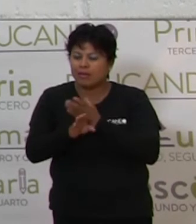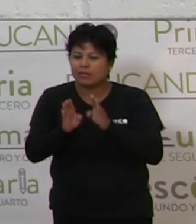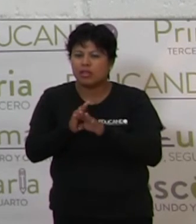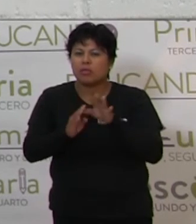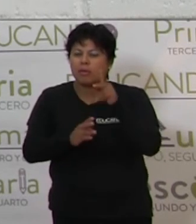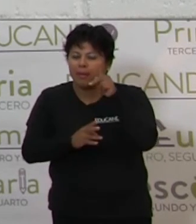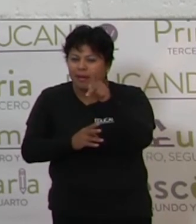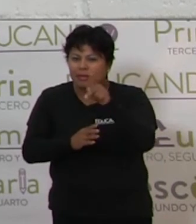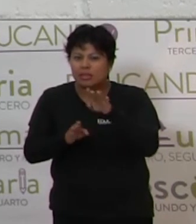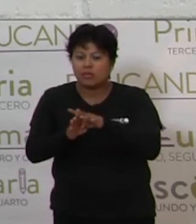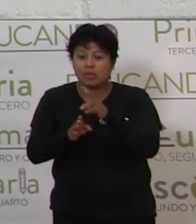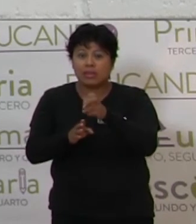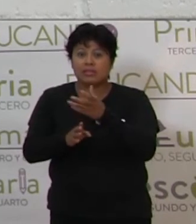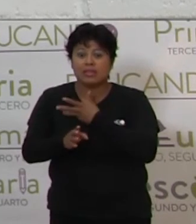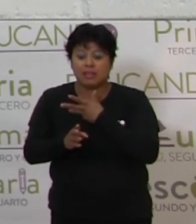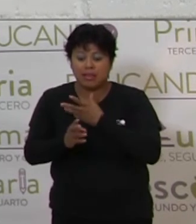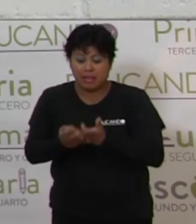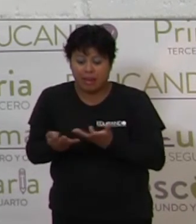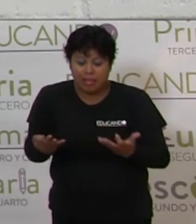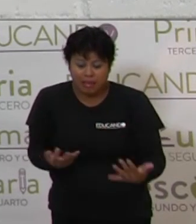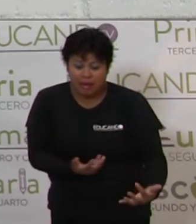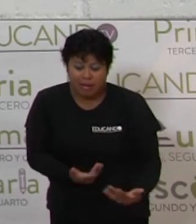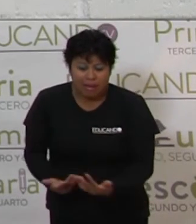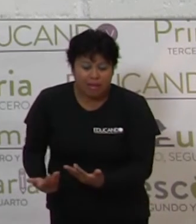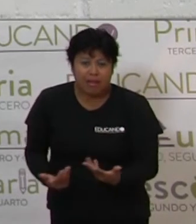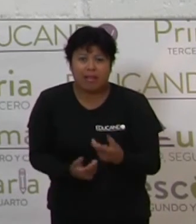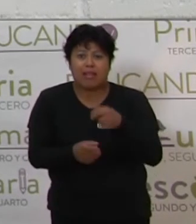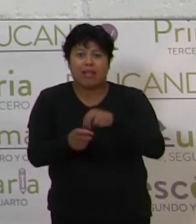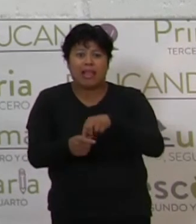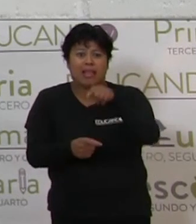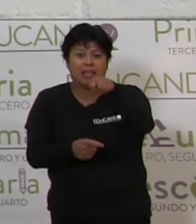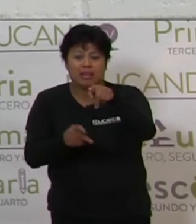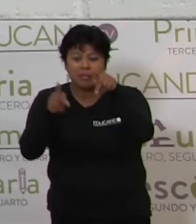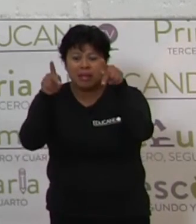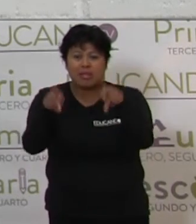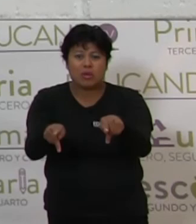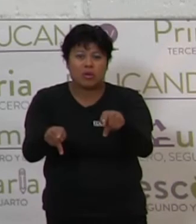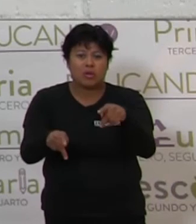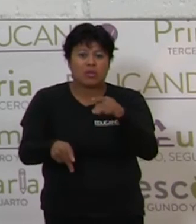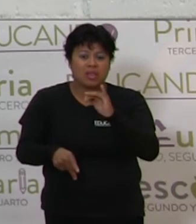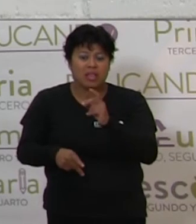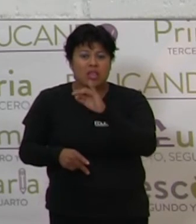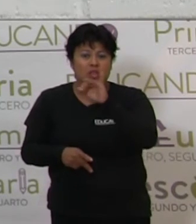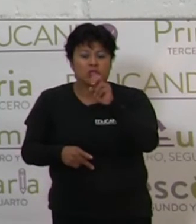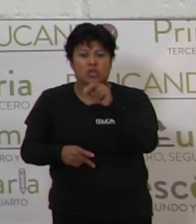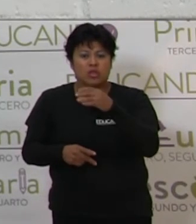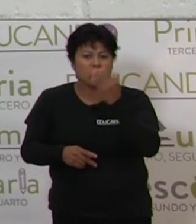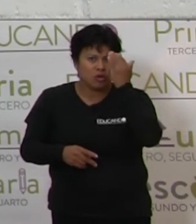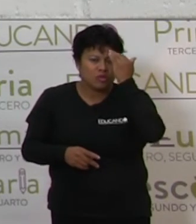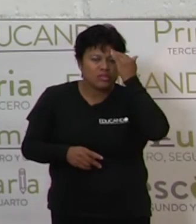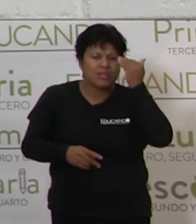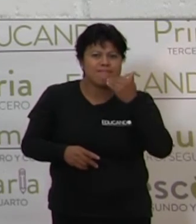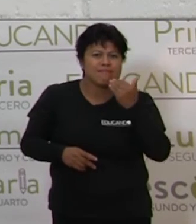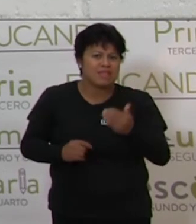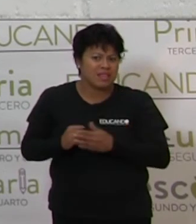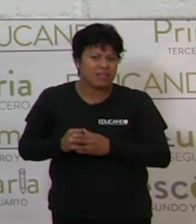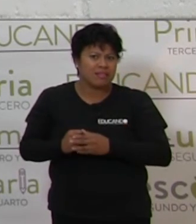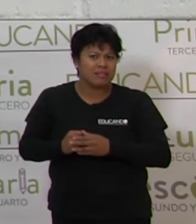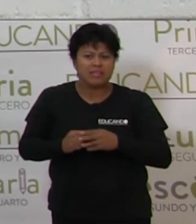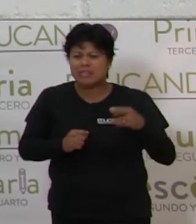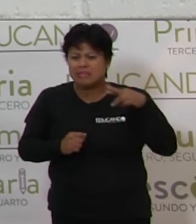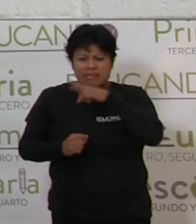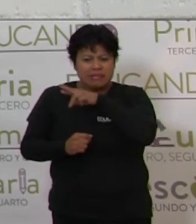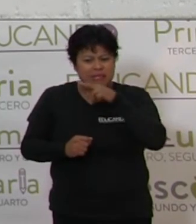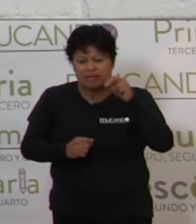muy parecida a esta brotaba de la tierra en un punto del cementerio que John Poole conocía muy bien.